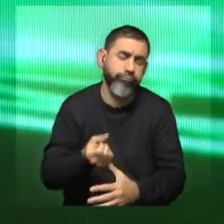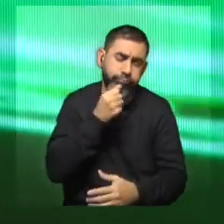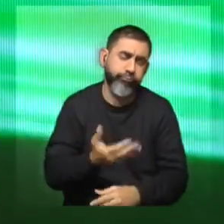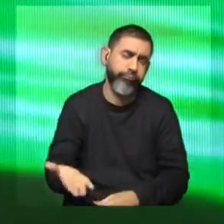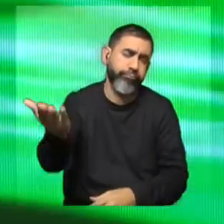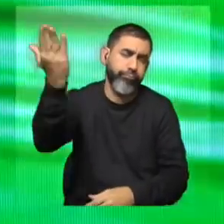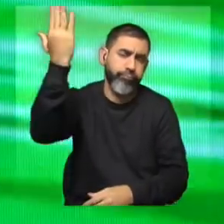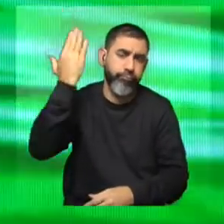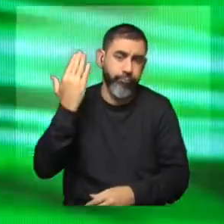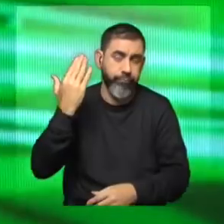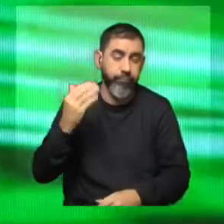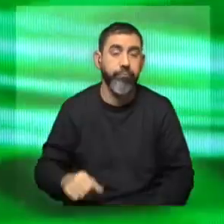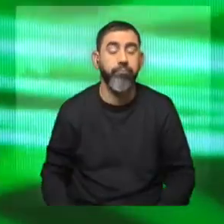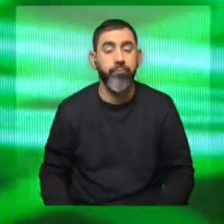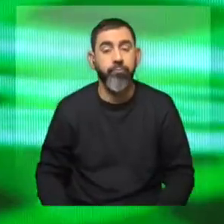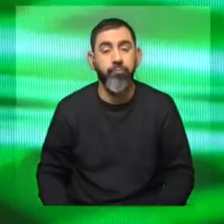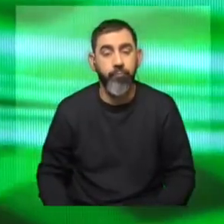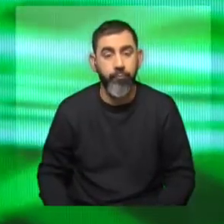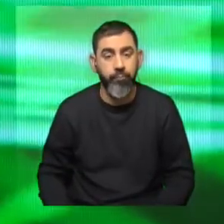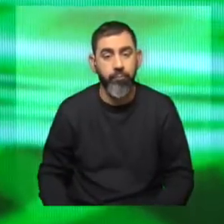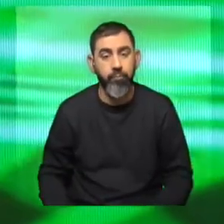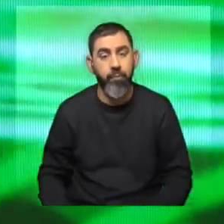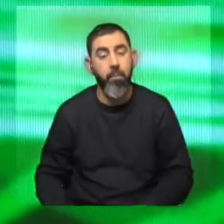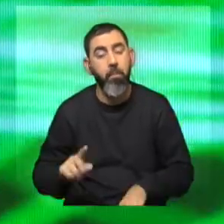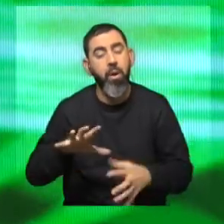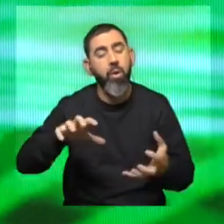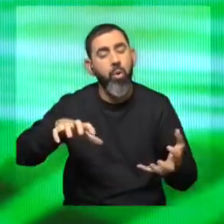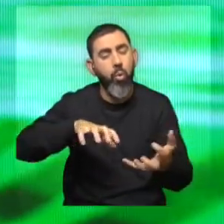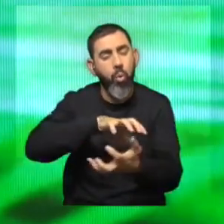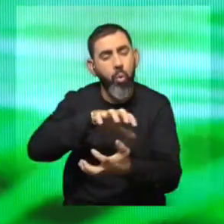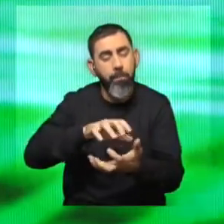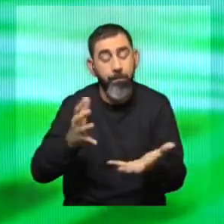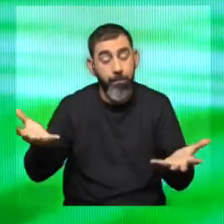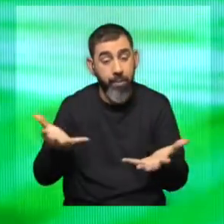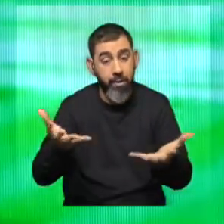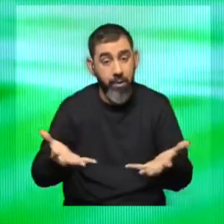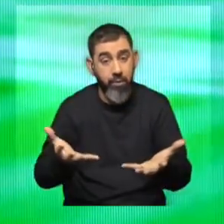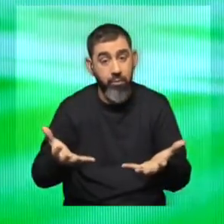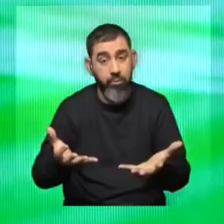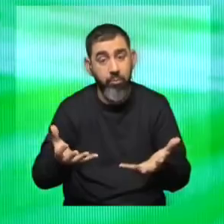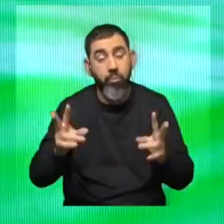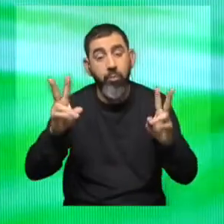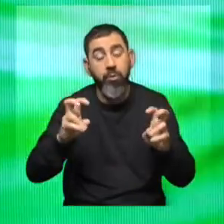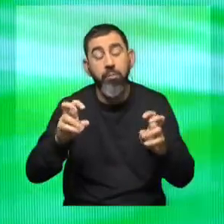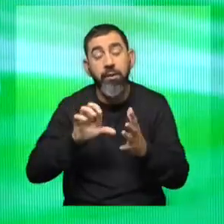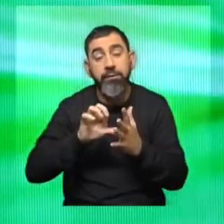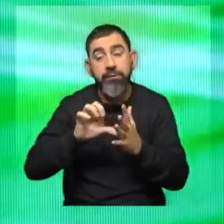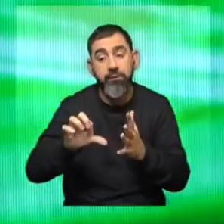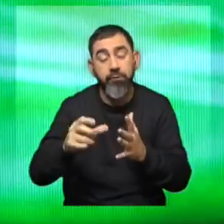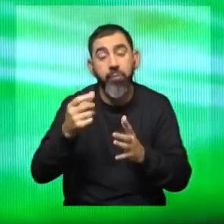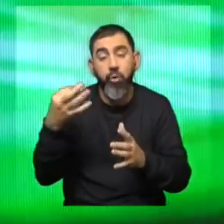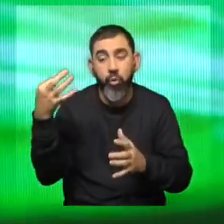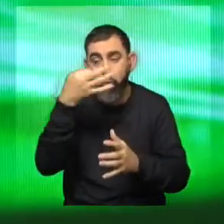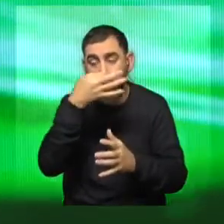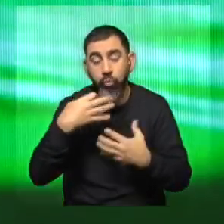Que obviamente está con más complejidad en este momento del país también por por la limitación de los servicios pero dio consumo